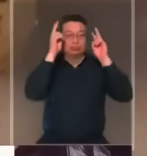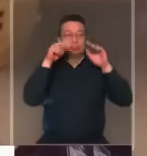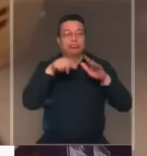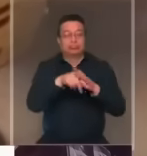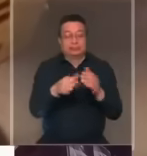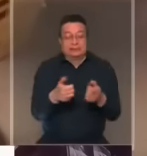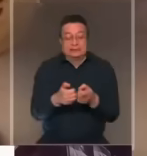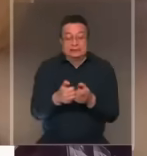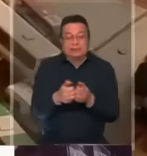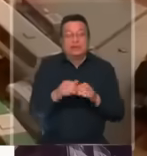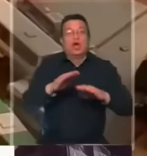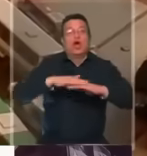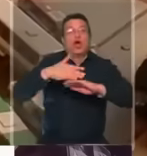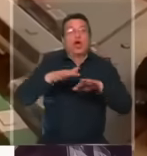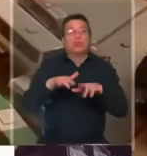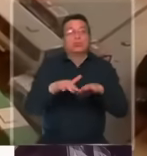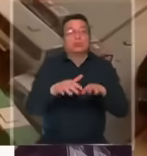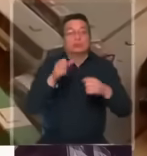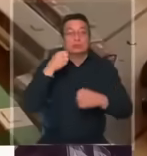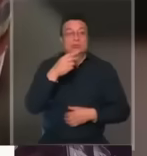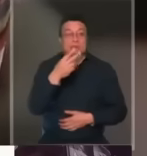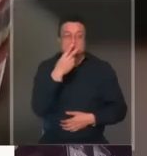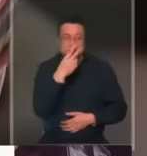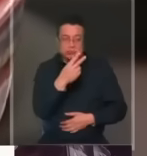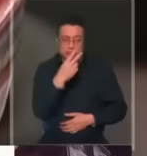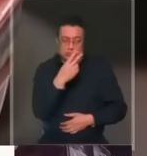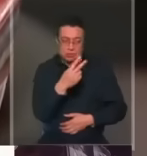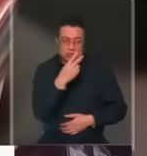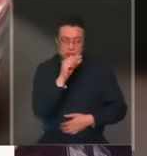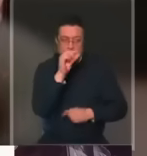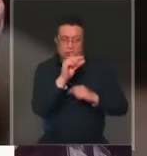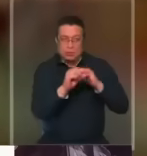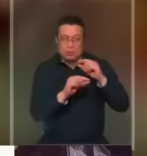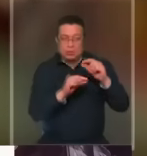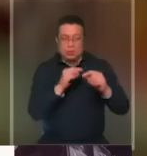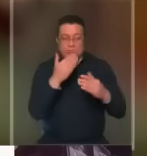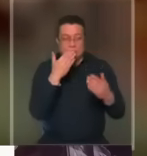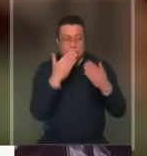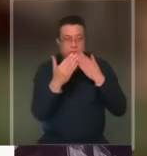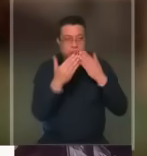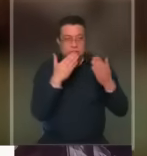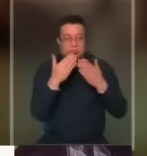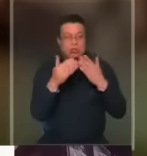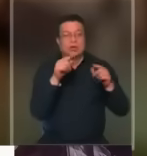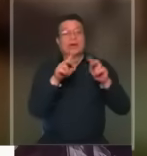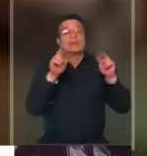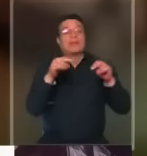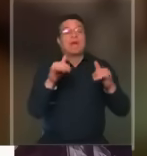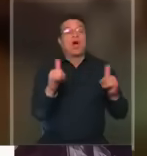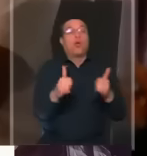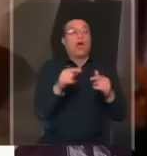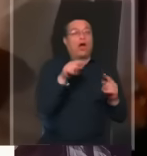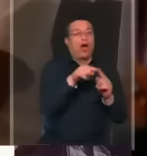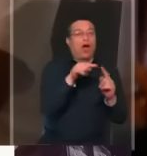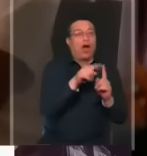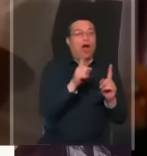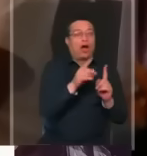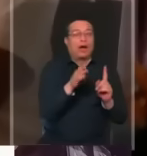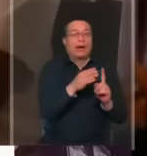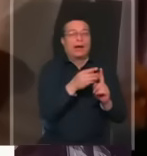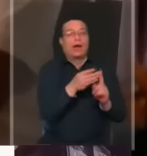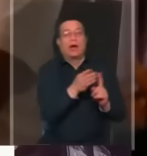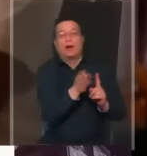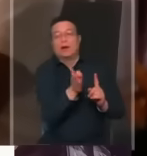y computador. Pudo ver cómo, poco a poco, la conversación ya no giraba en torno al juego. Y de ahí